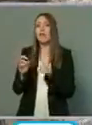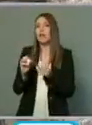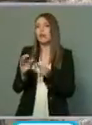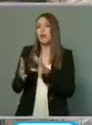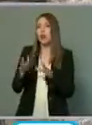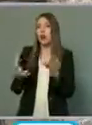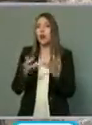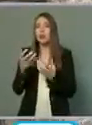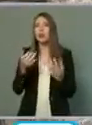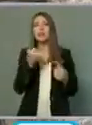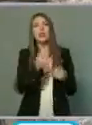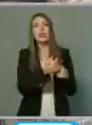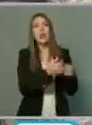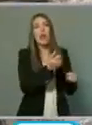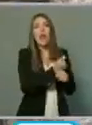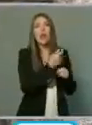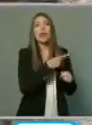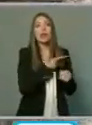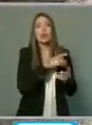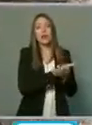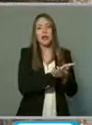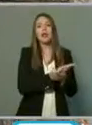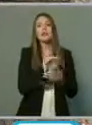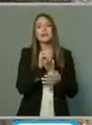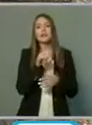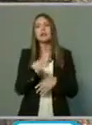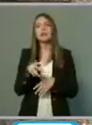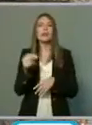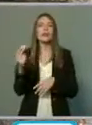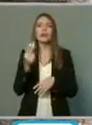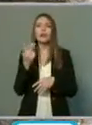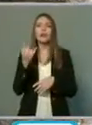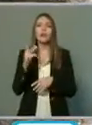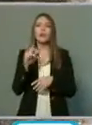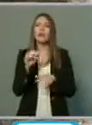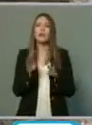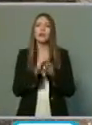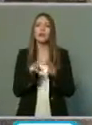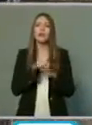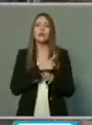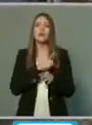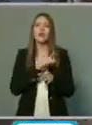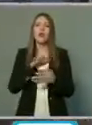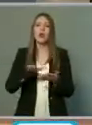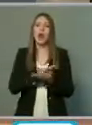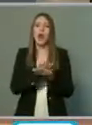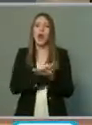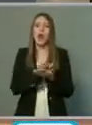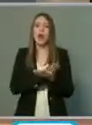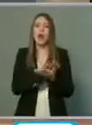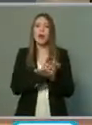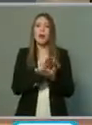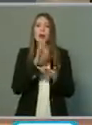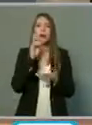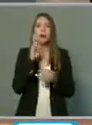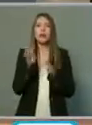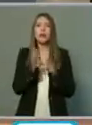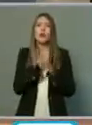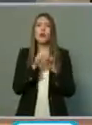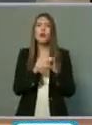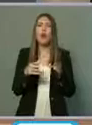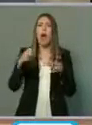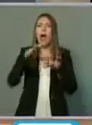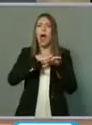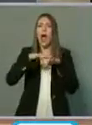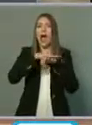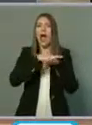es más o menos eso. Este no necesita ningún tipo de cocción y si no, nada más le damos una lavada. Vamos a ver que en la parte de arriba se va a formar una especie como de capita y